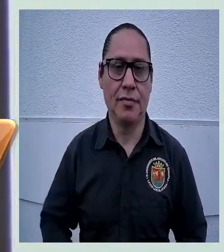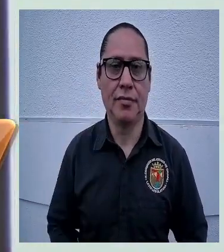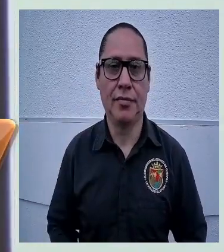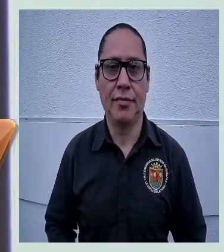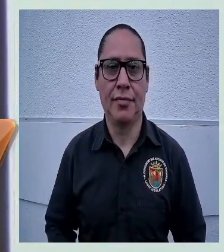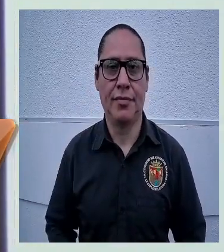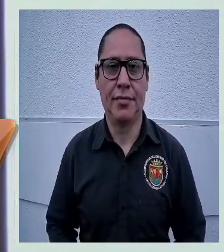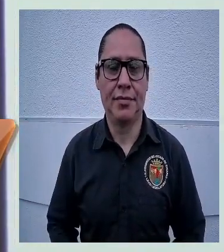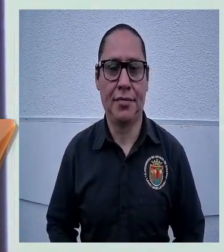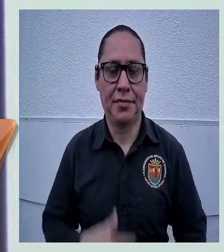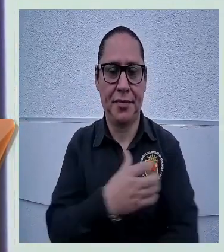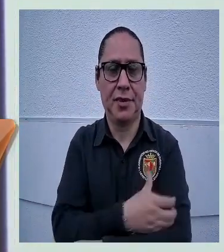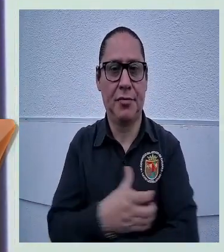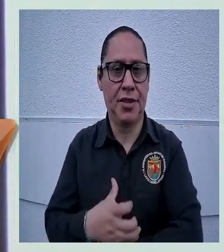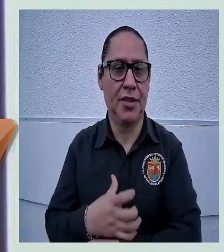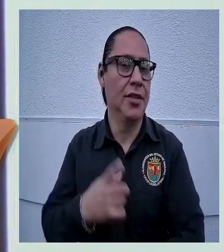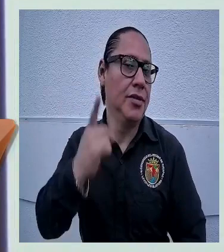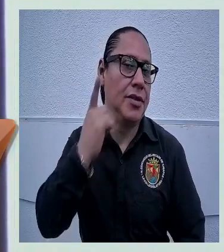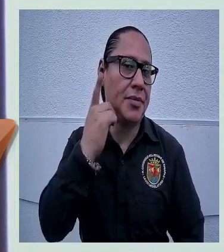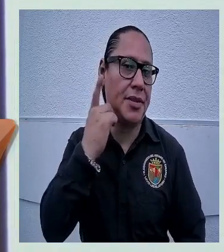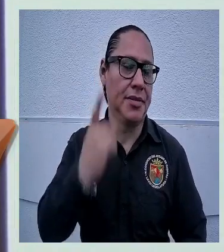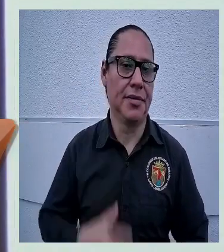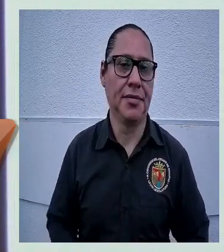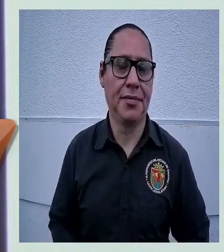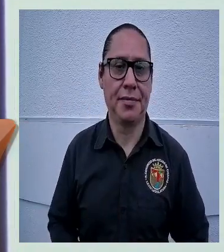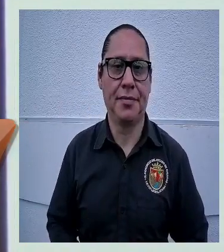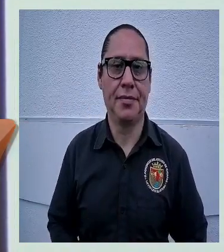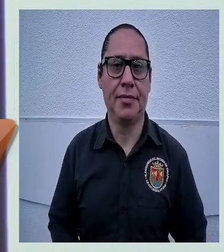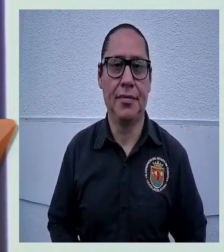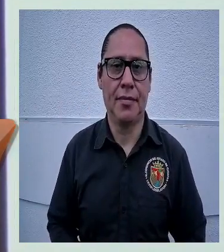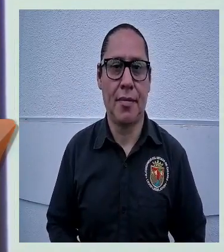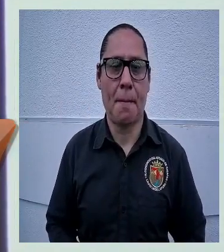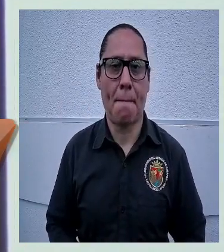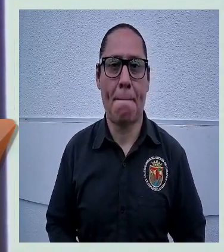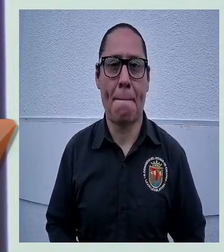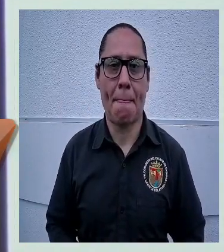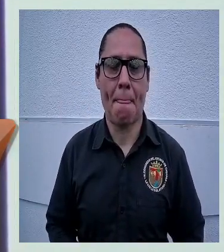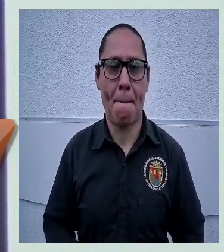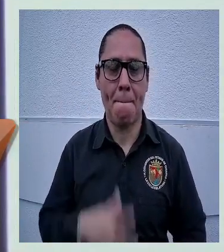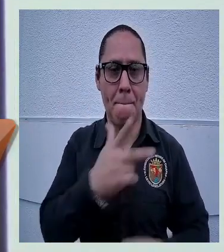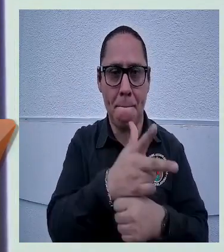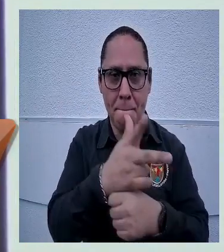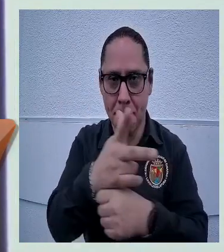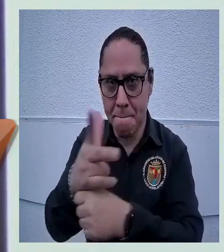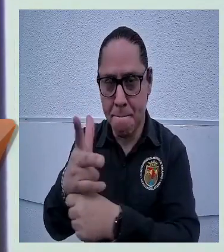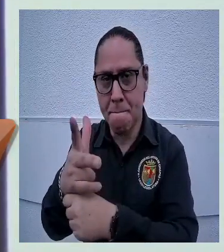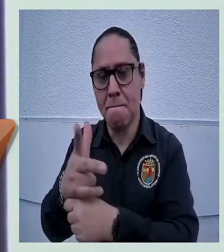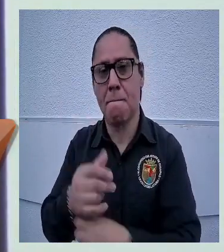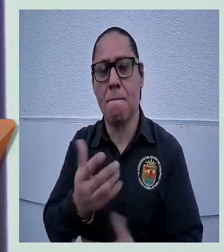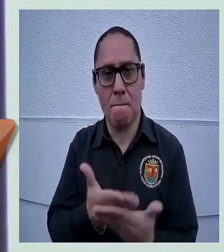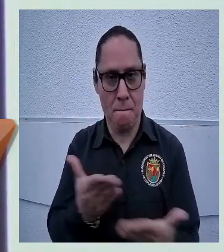asamblea compañeras y compañeros legisladores medio de comunicación